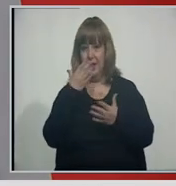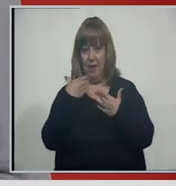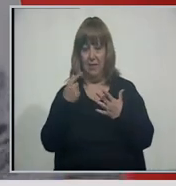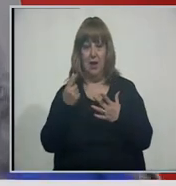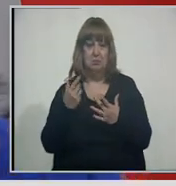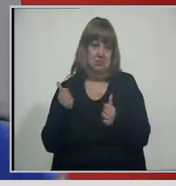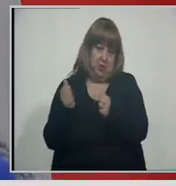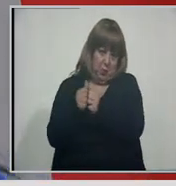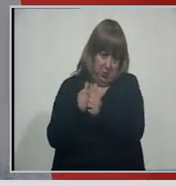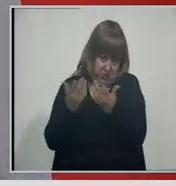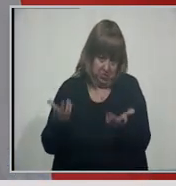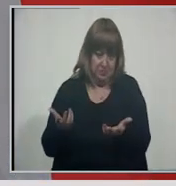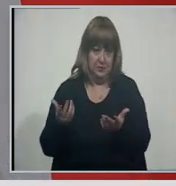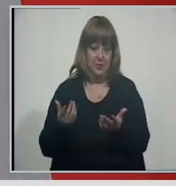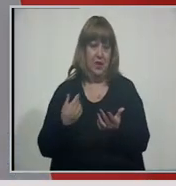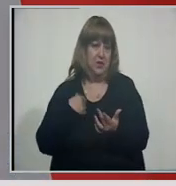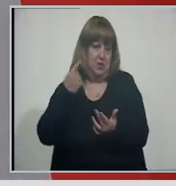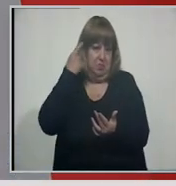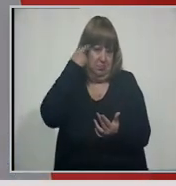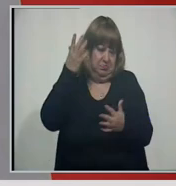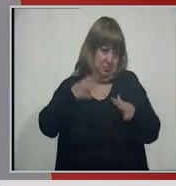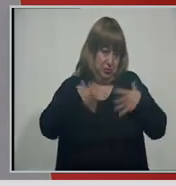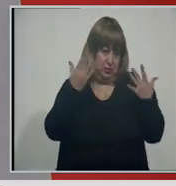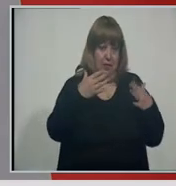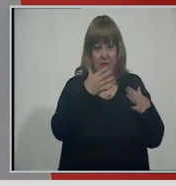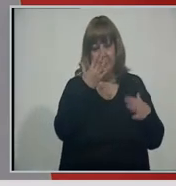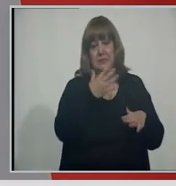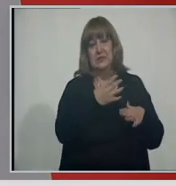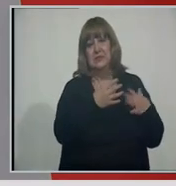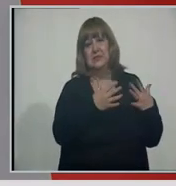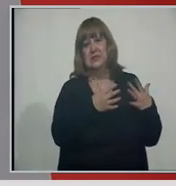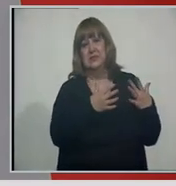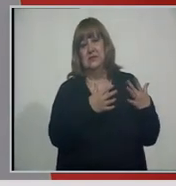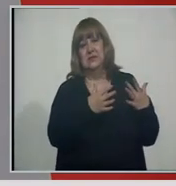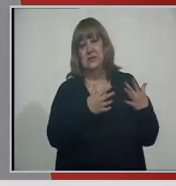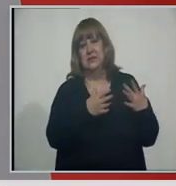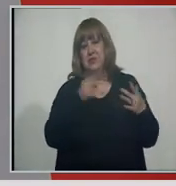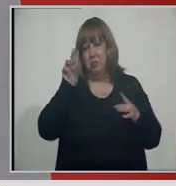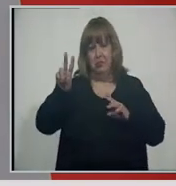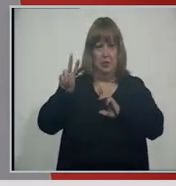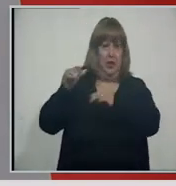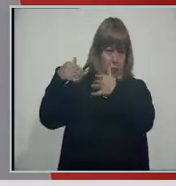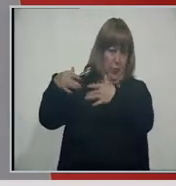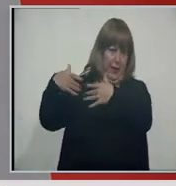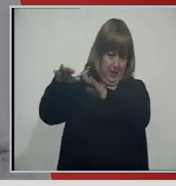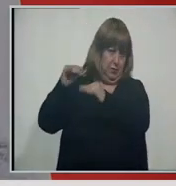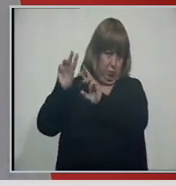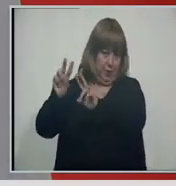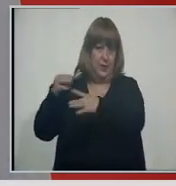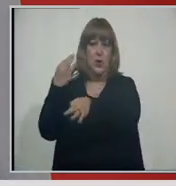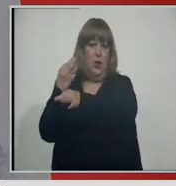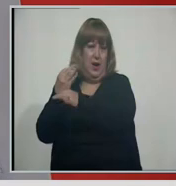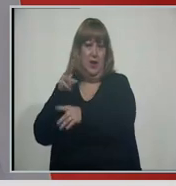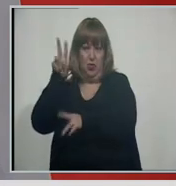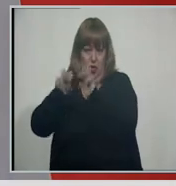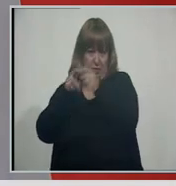ser me pidieron yo tenía con el cáncer la ninguno mucho además como no lo daba autorizaciones a miles de lugares de escuelas en cobra un peso